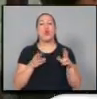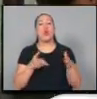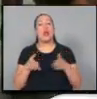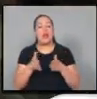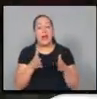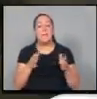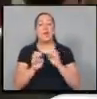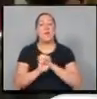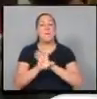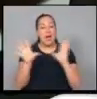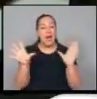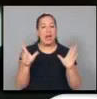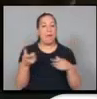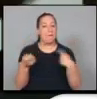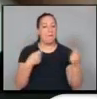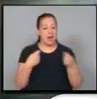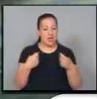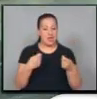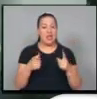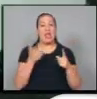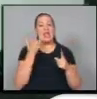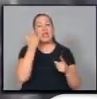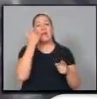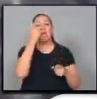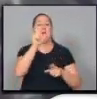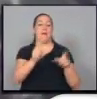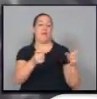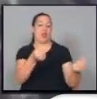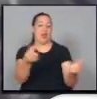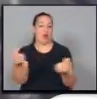los comerciantes y consumidores.